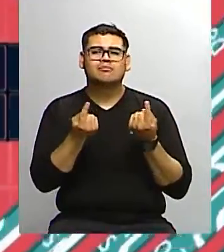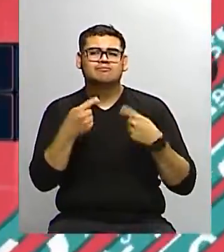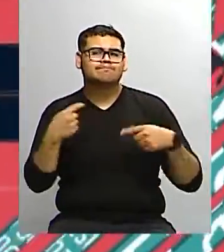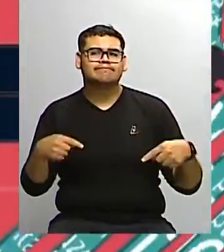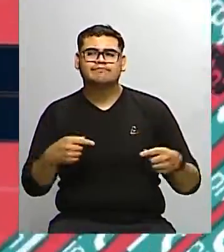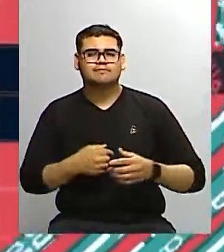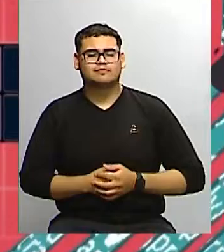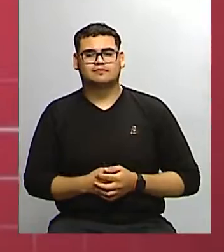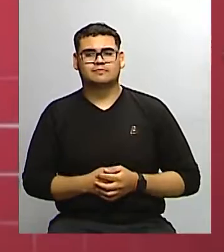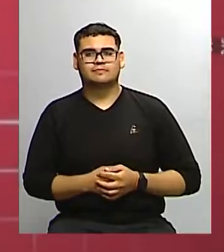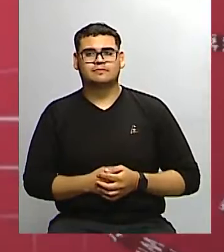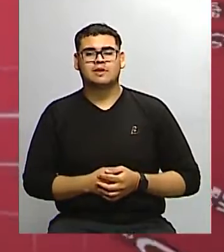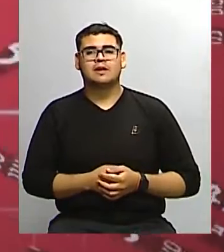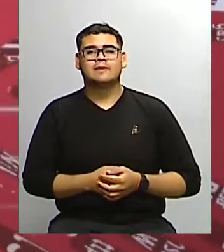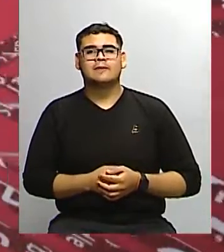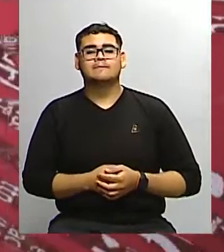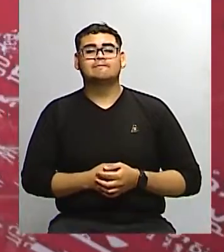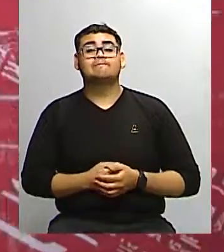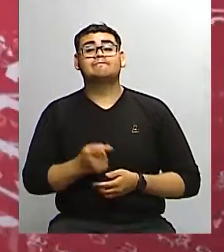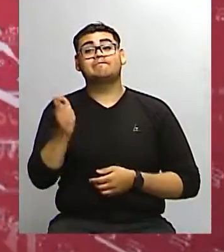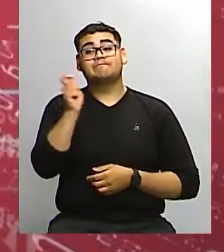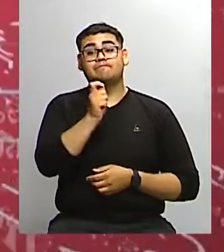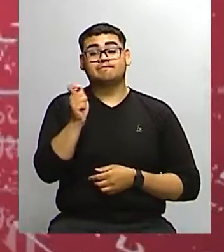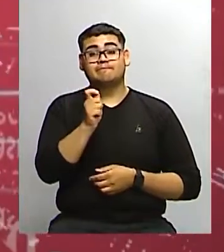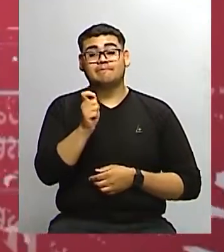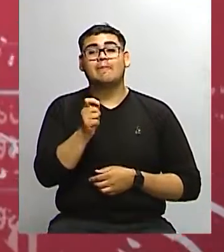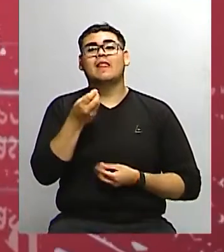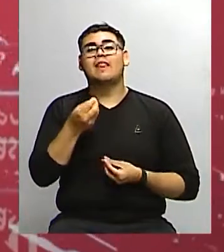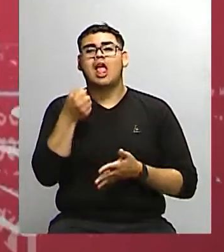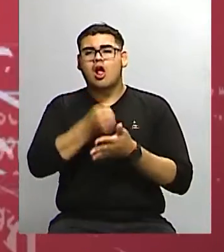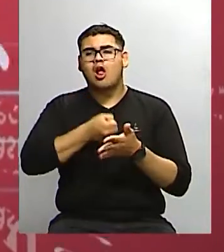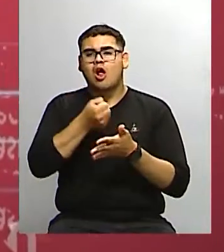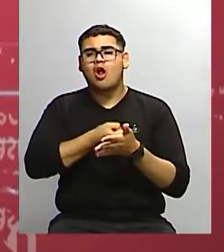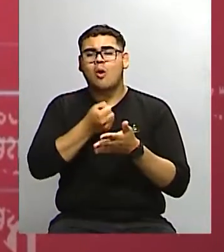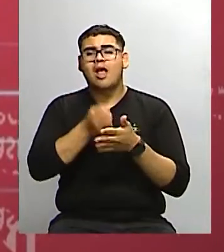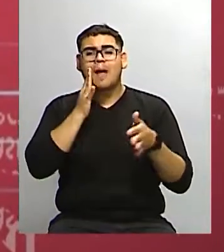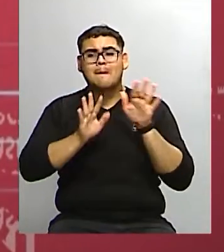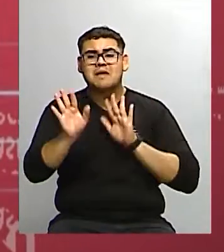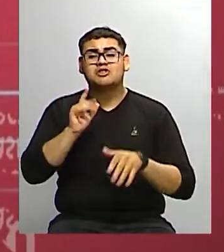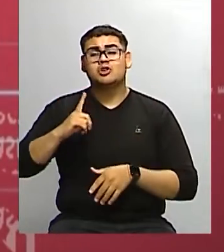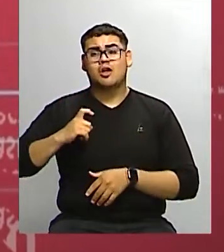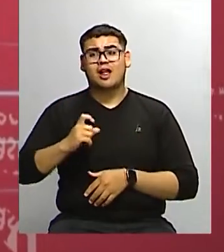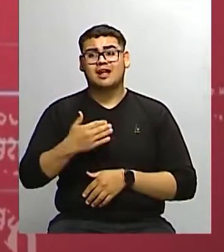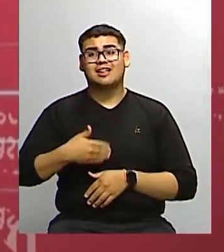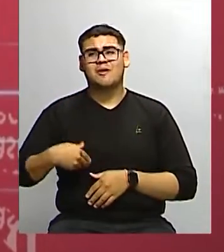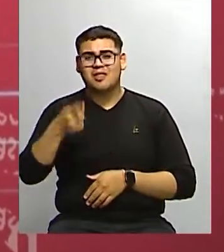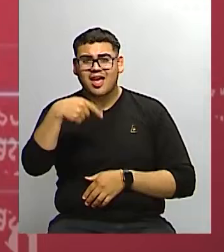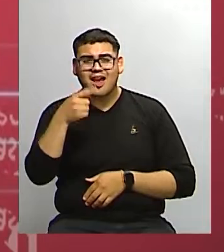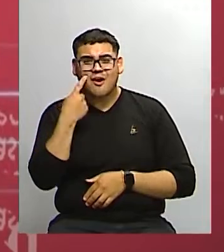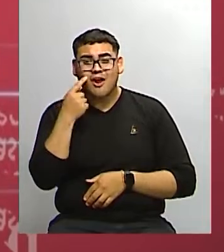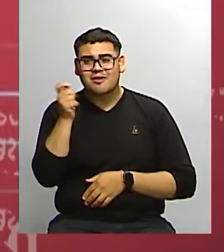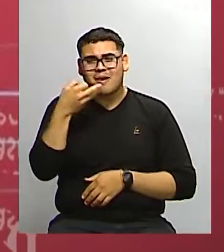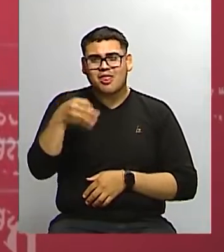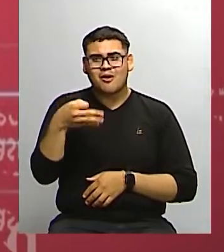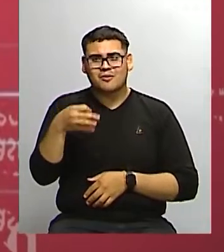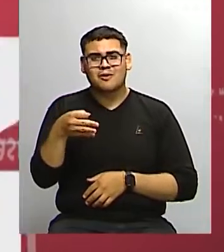mira, dentro del mes de concientización de la lucha contra el cáncer de mama, que es el mes de octubre, como todos conocen,